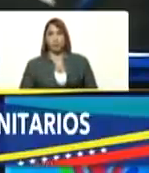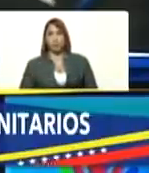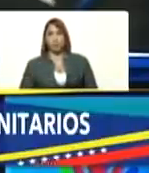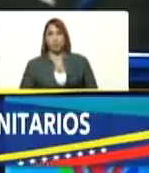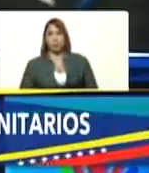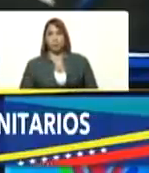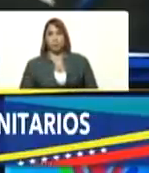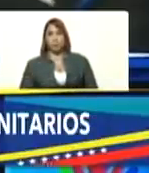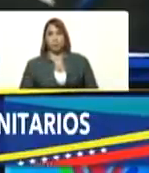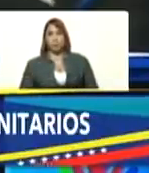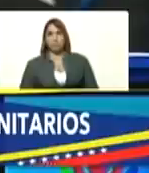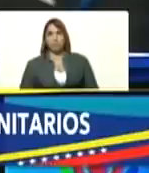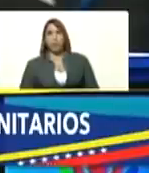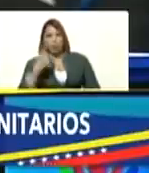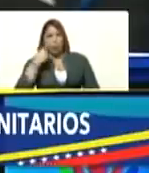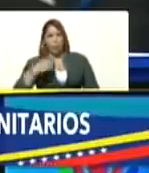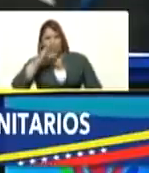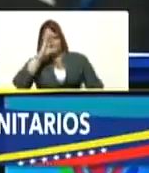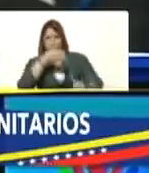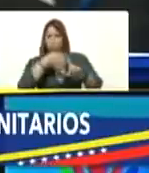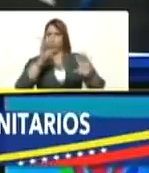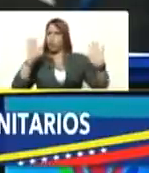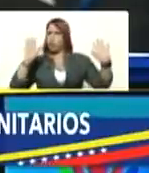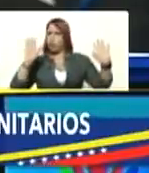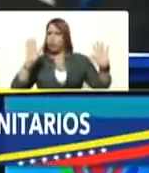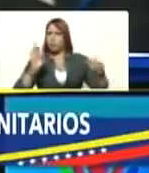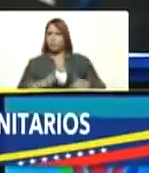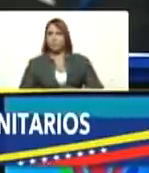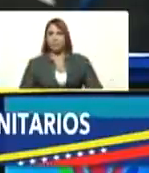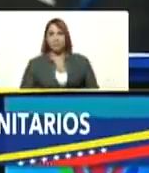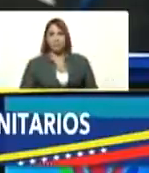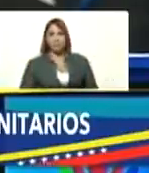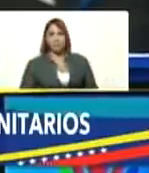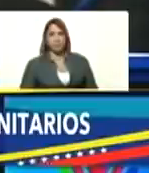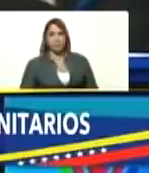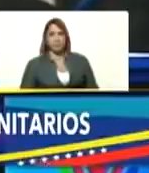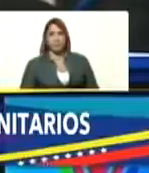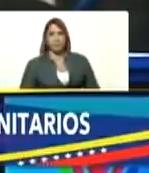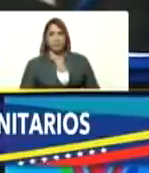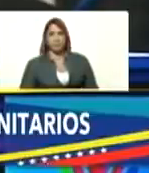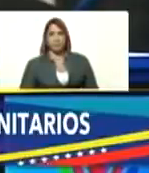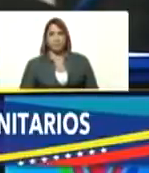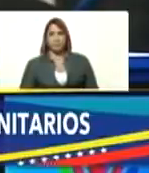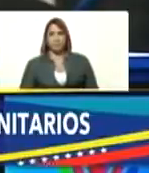Sí lo es, presidente. El hombre se vino por... Por el home. Por la calle del medio.